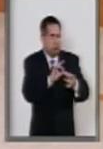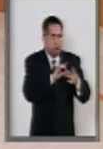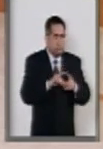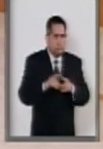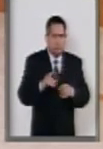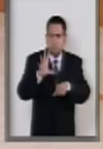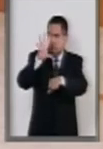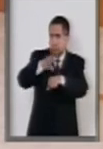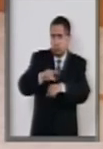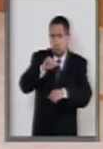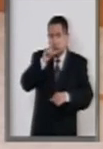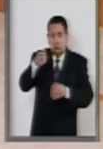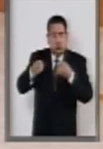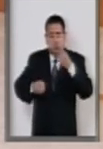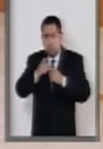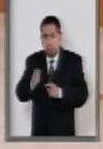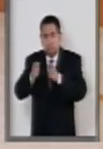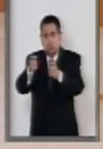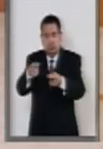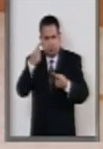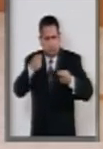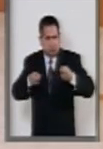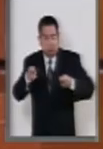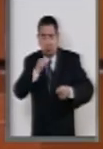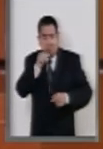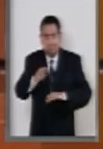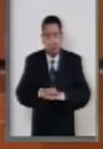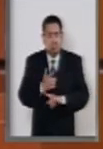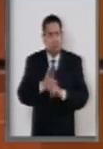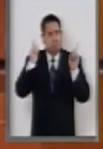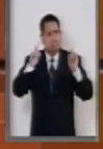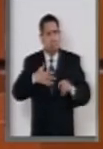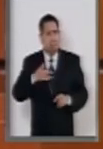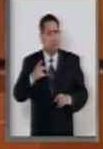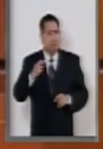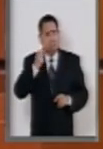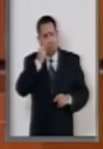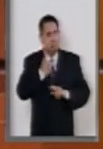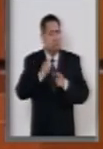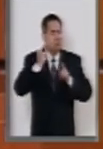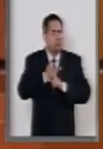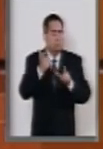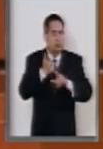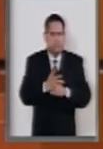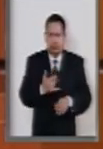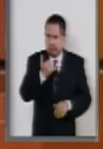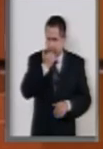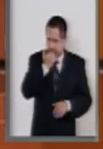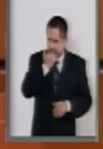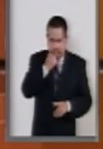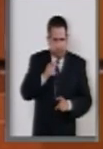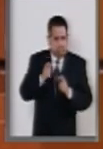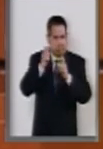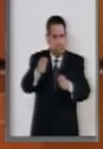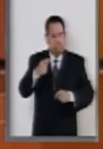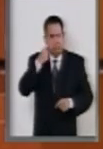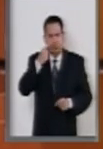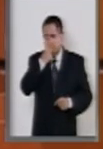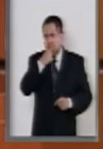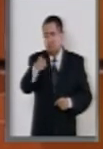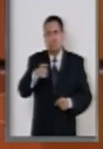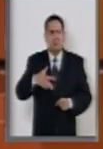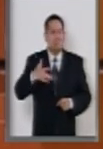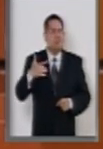sin autorización de un juez de control. Esto es una grave atribución que se antoja será